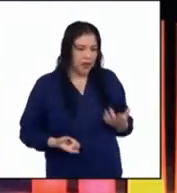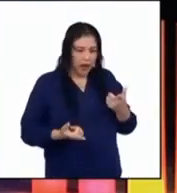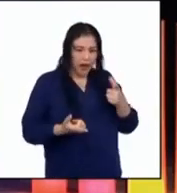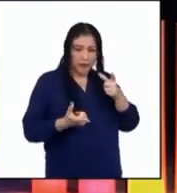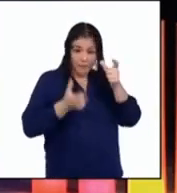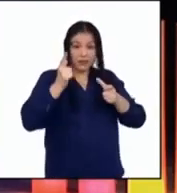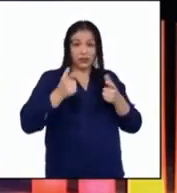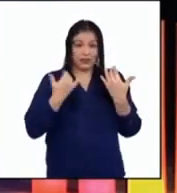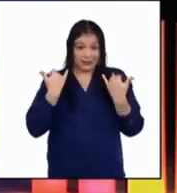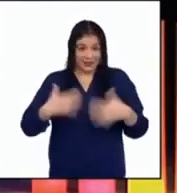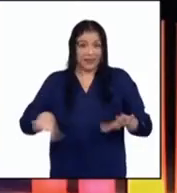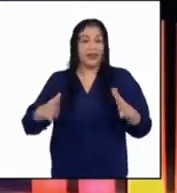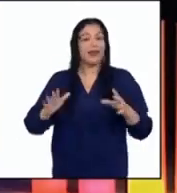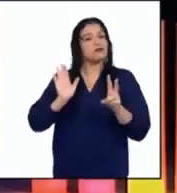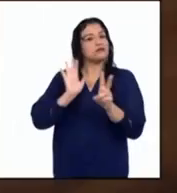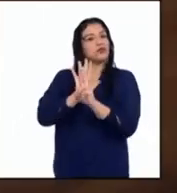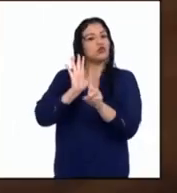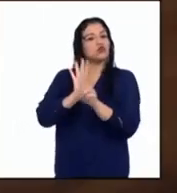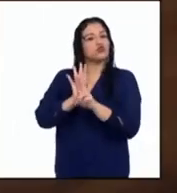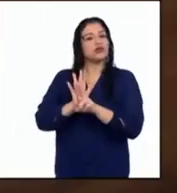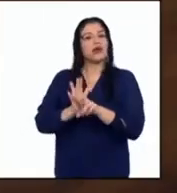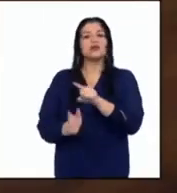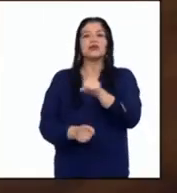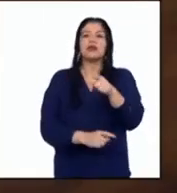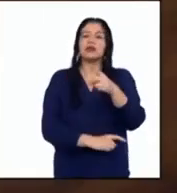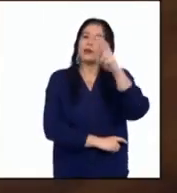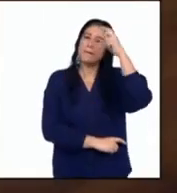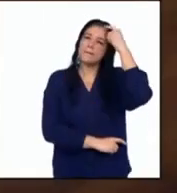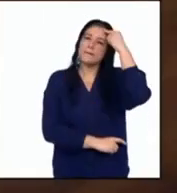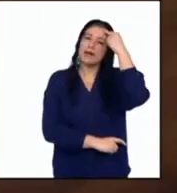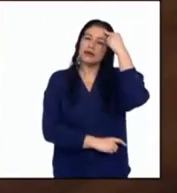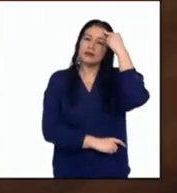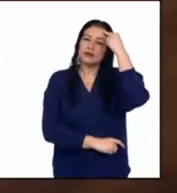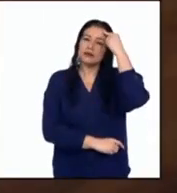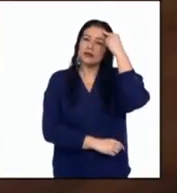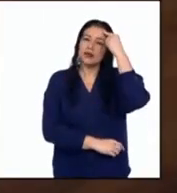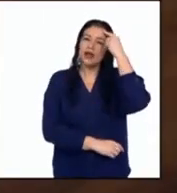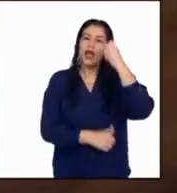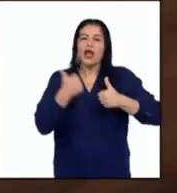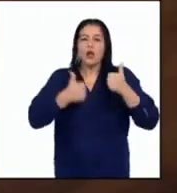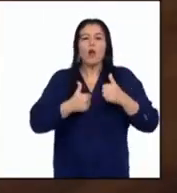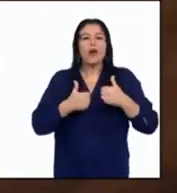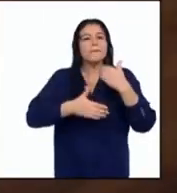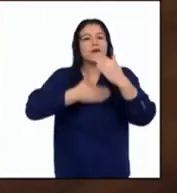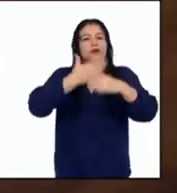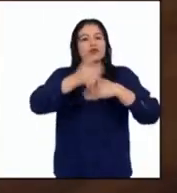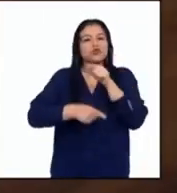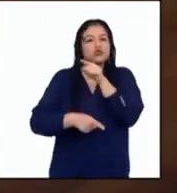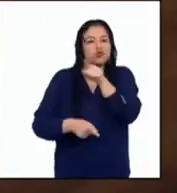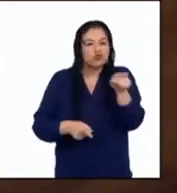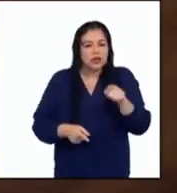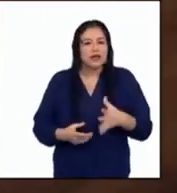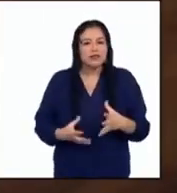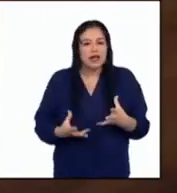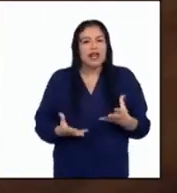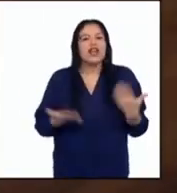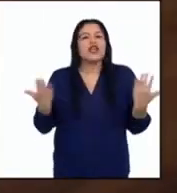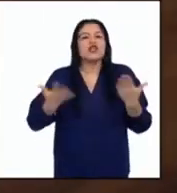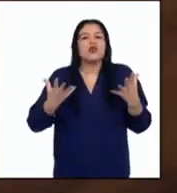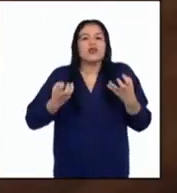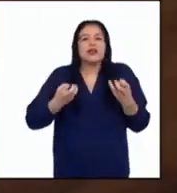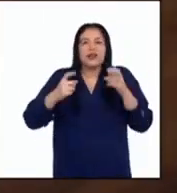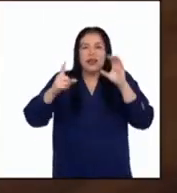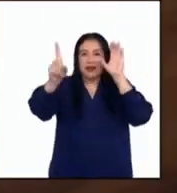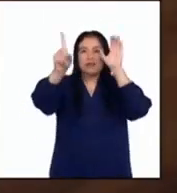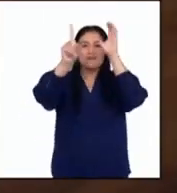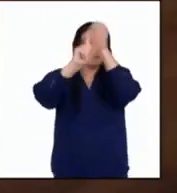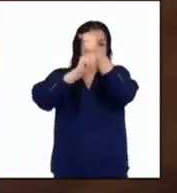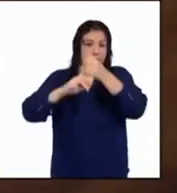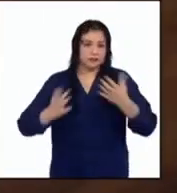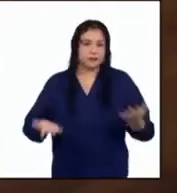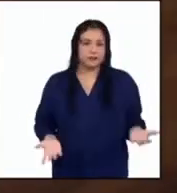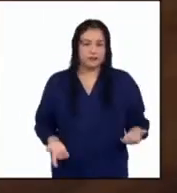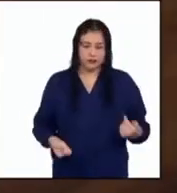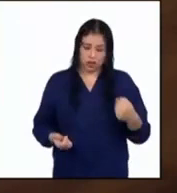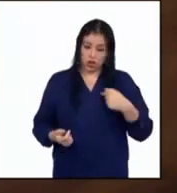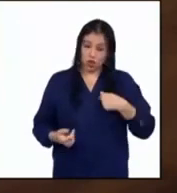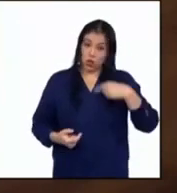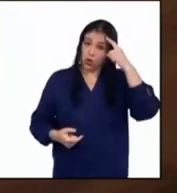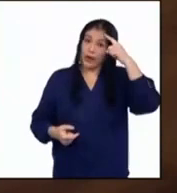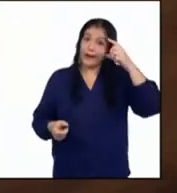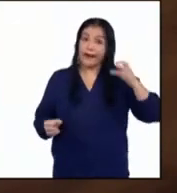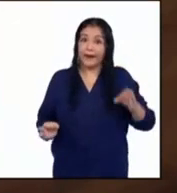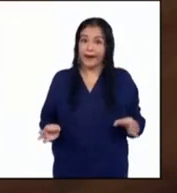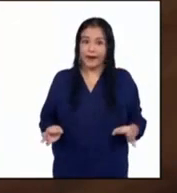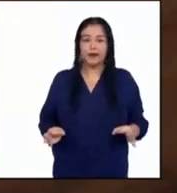que me están escuchando, yo les pido que piensen en qué parte de este proceso se encuentran y dónde quisieran estar. Yo